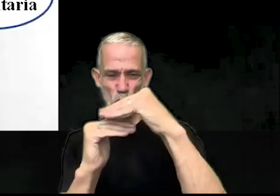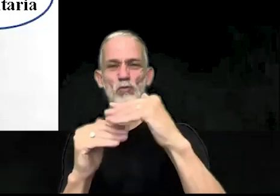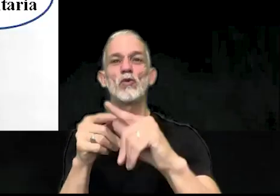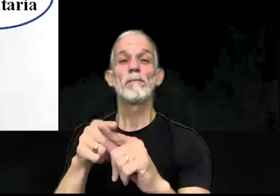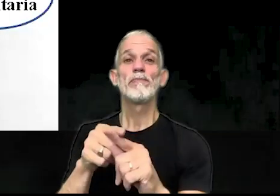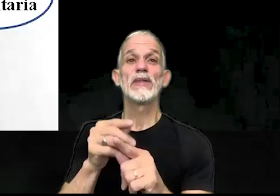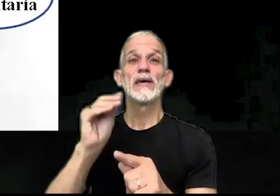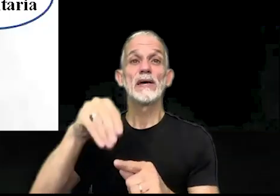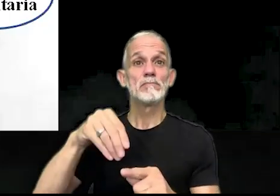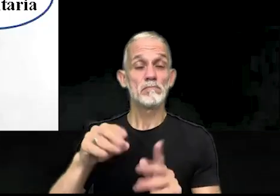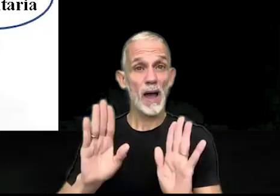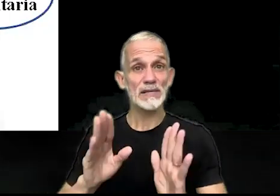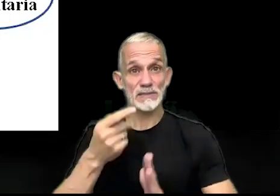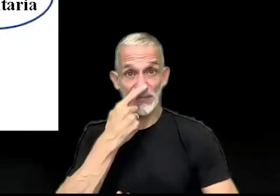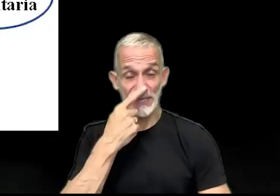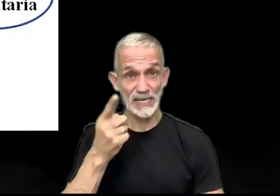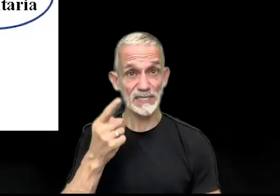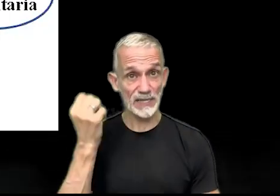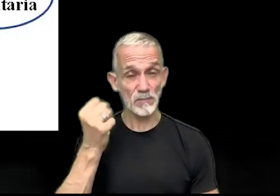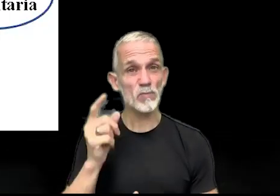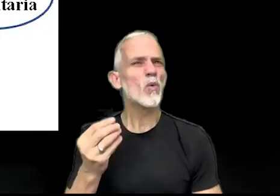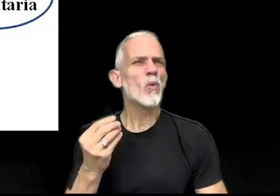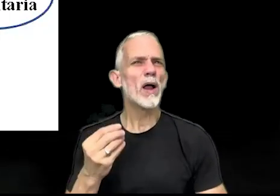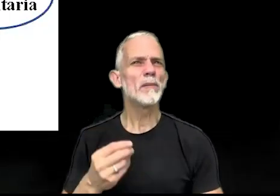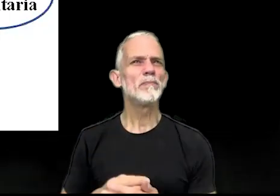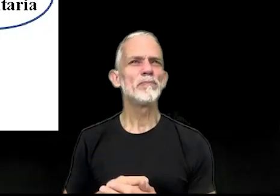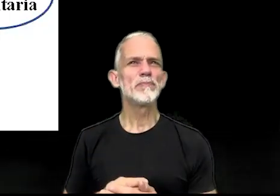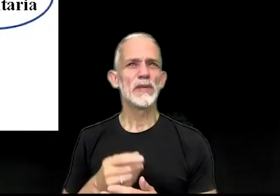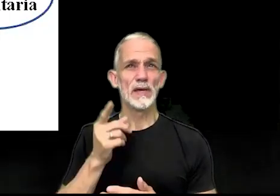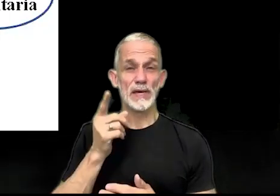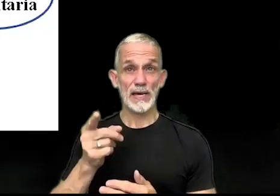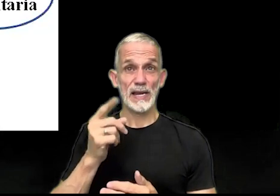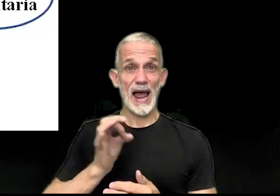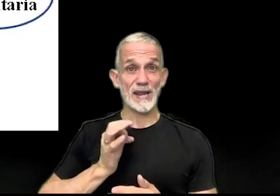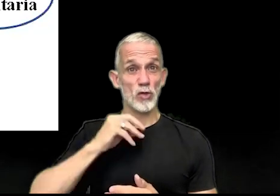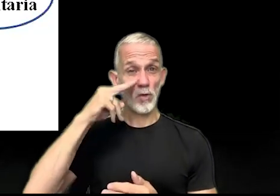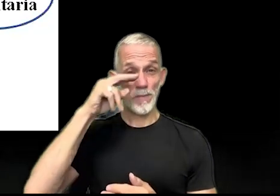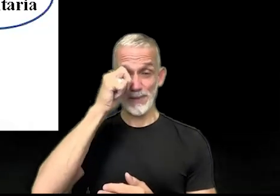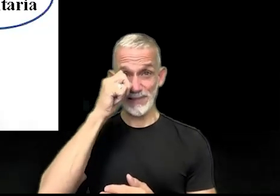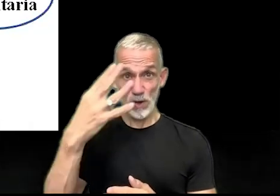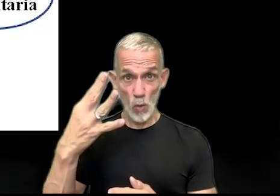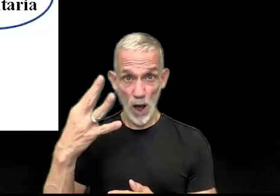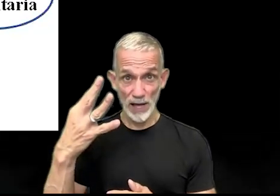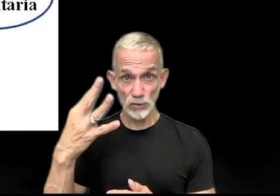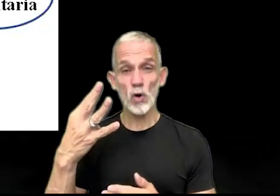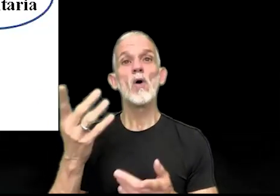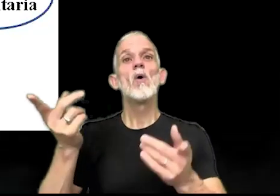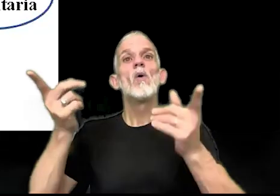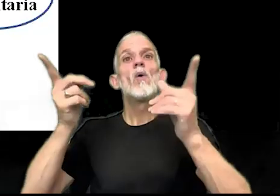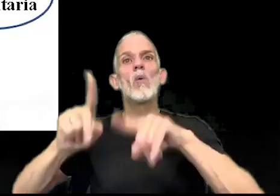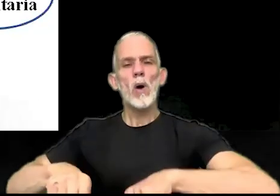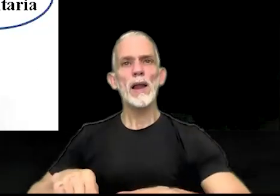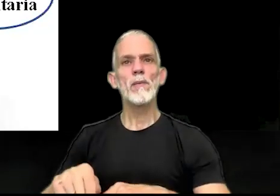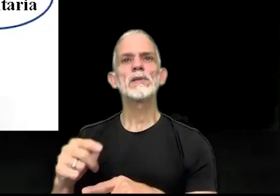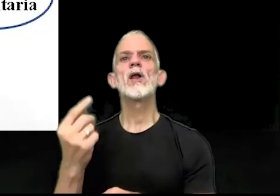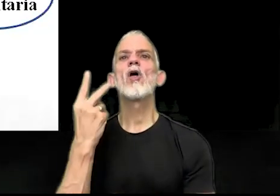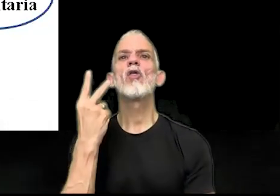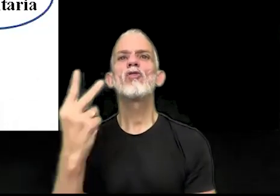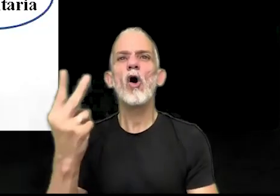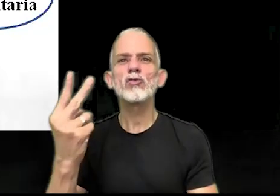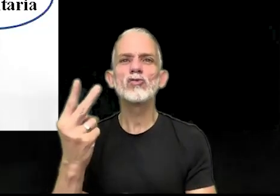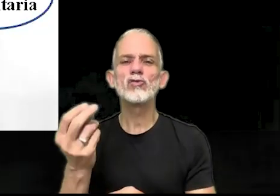pero lo más interesante que quiero resaltar es que en el 2024 vuelvo a tener